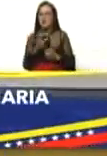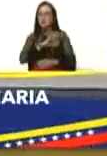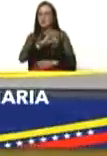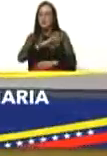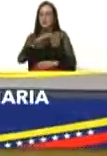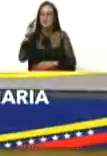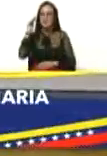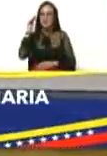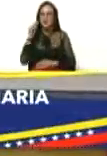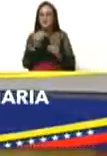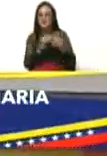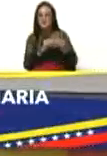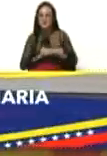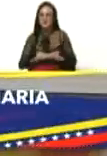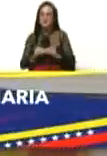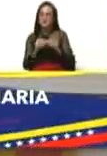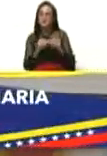habíamos recuperado